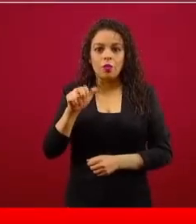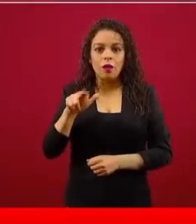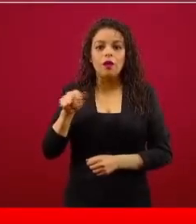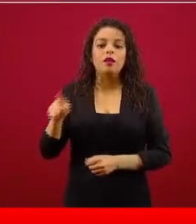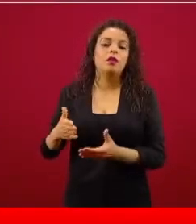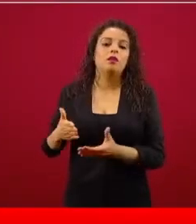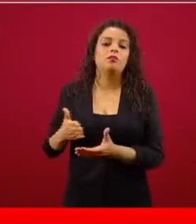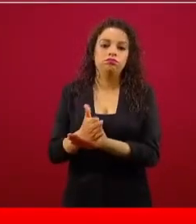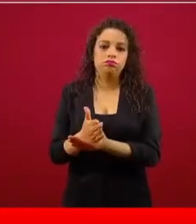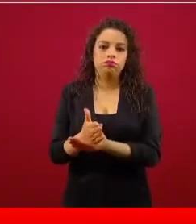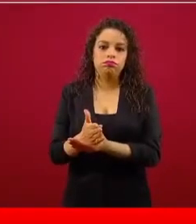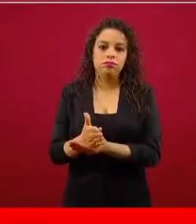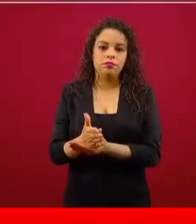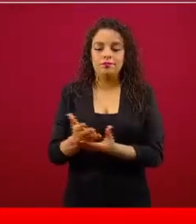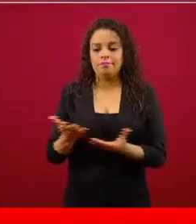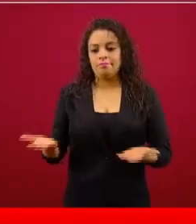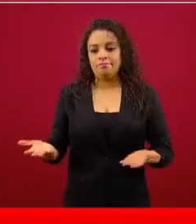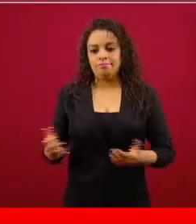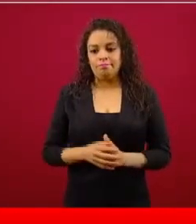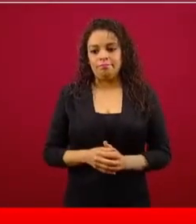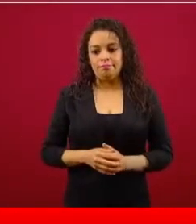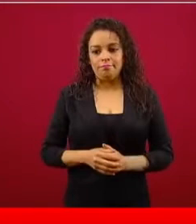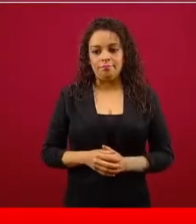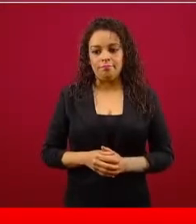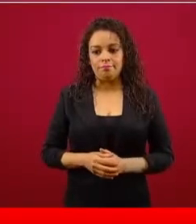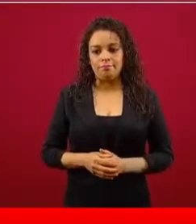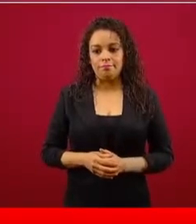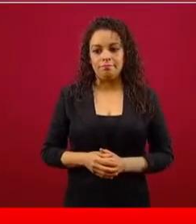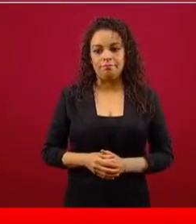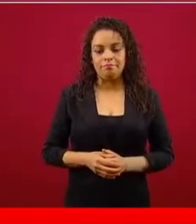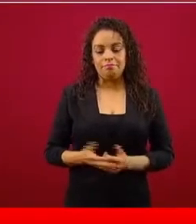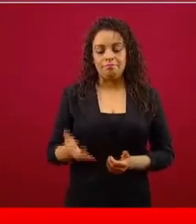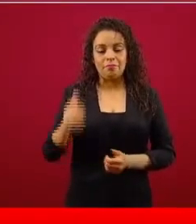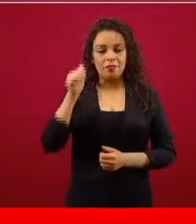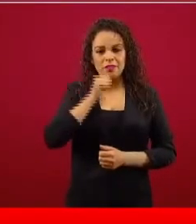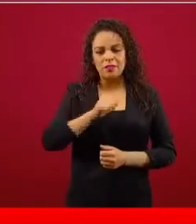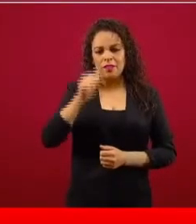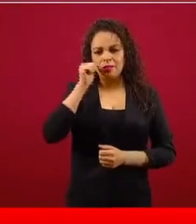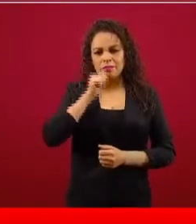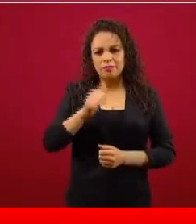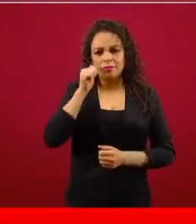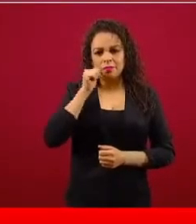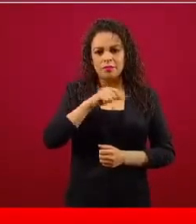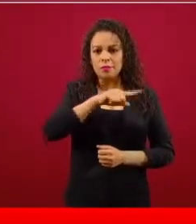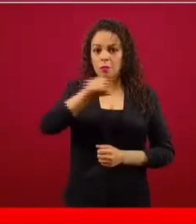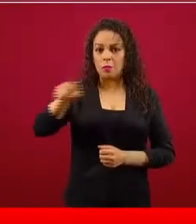Y hoy hablé de eso, porque siempre se dice,